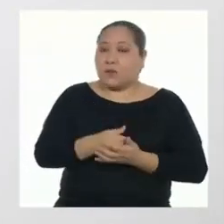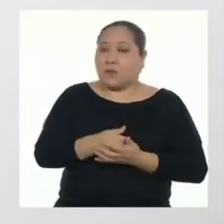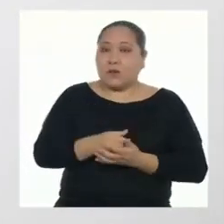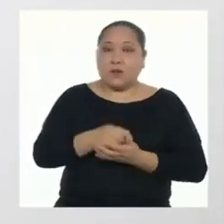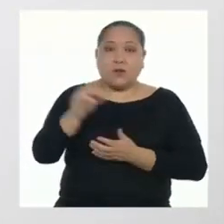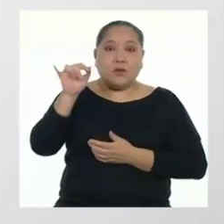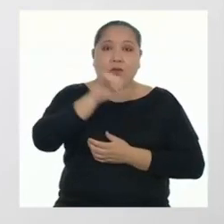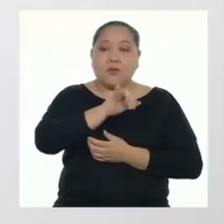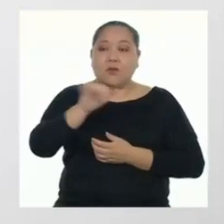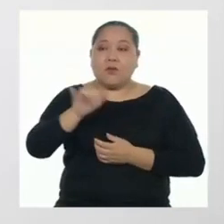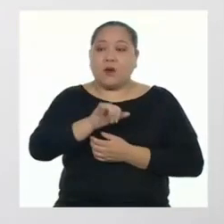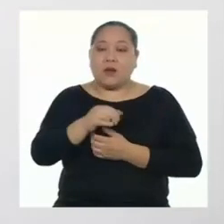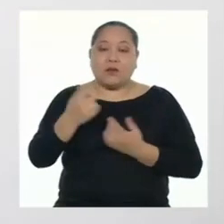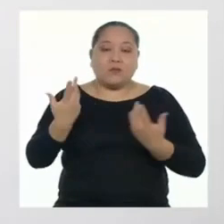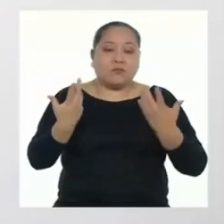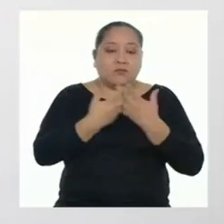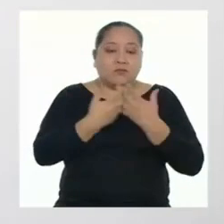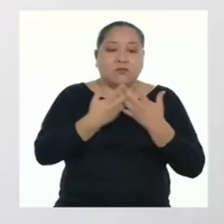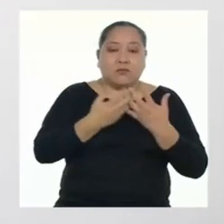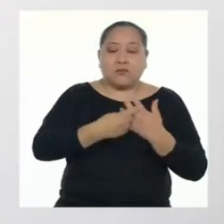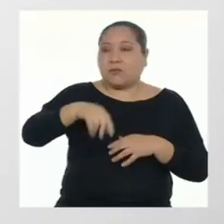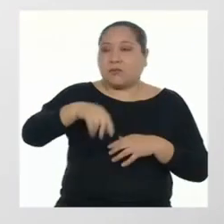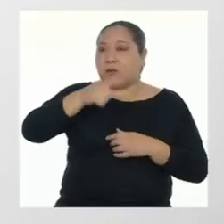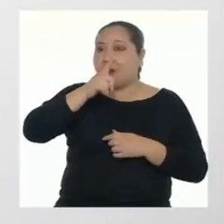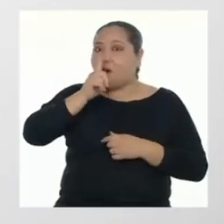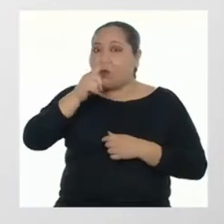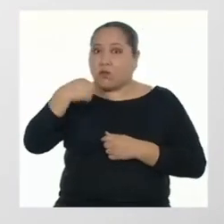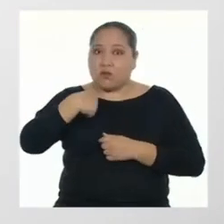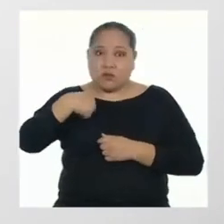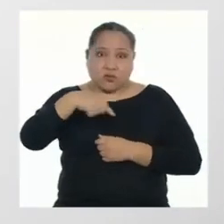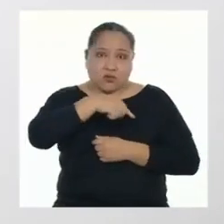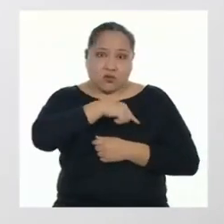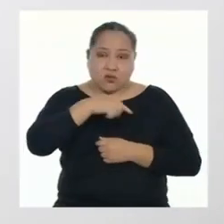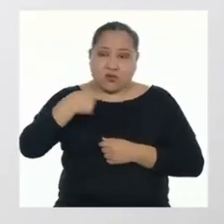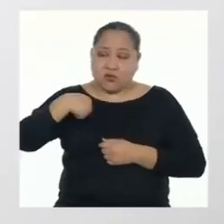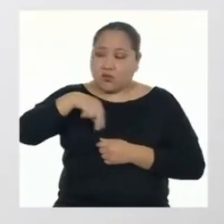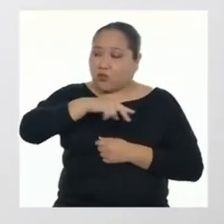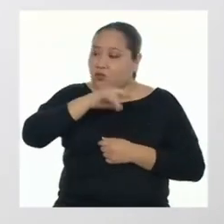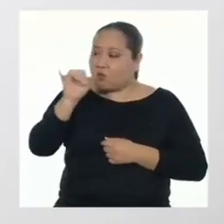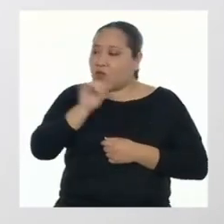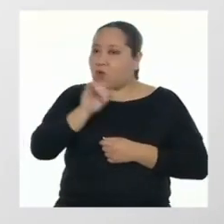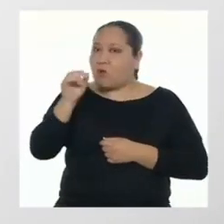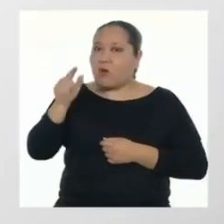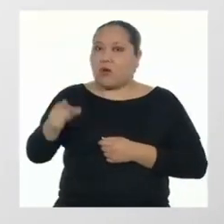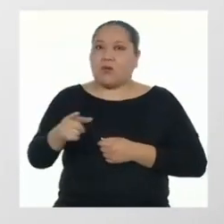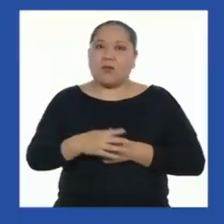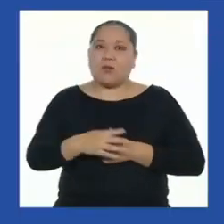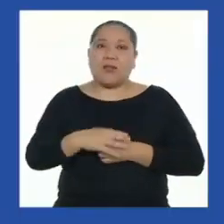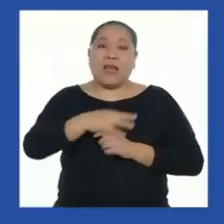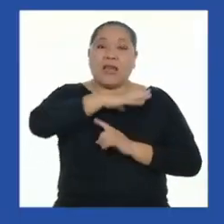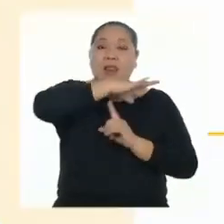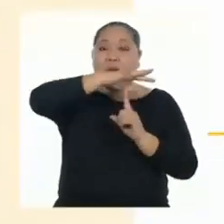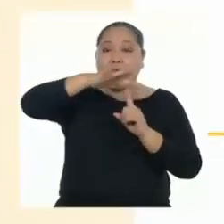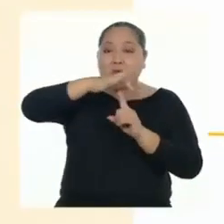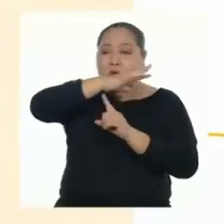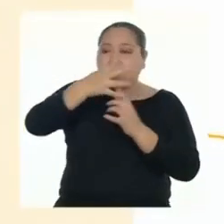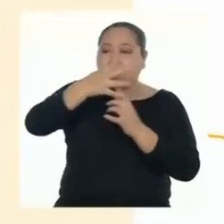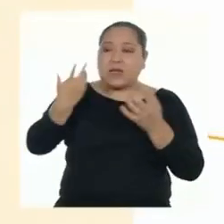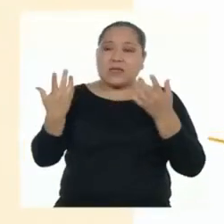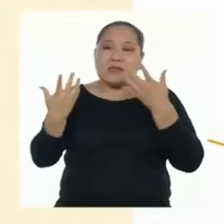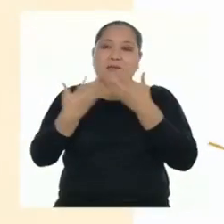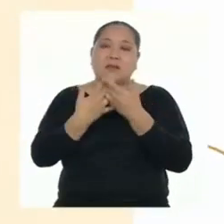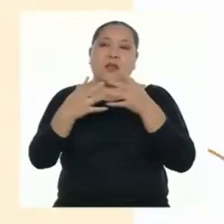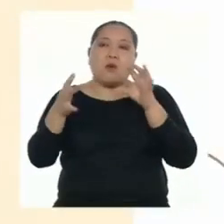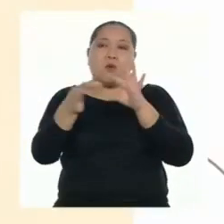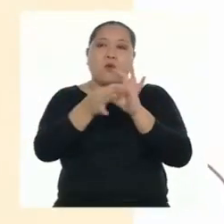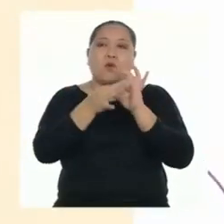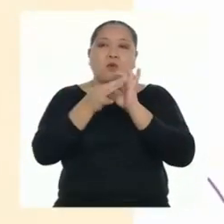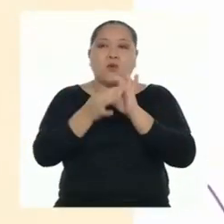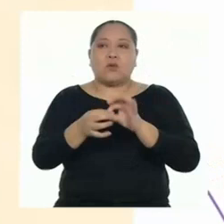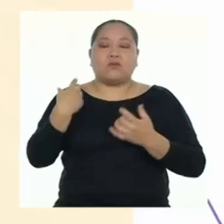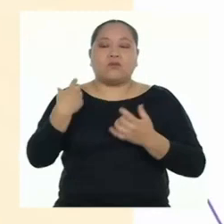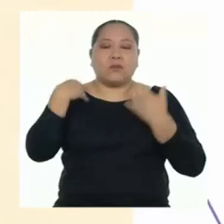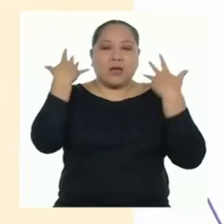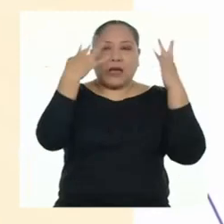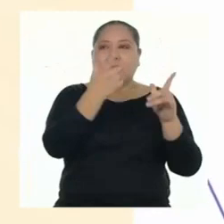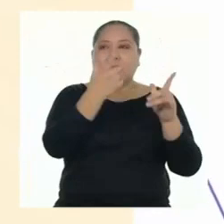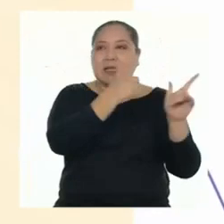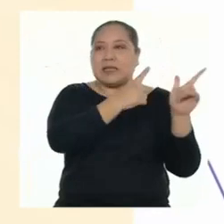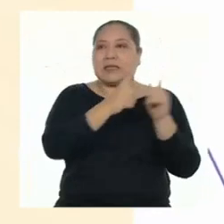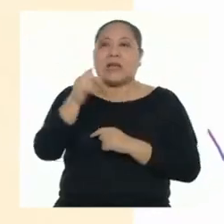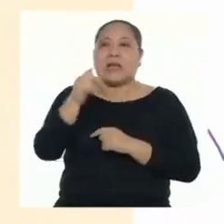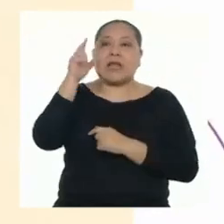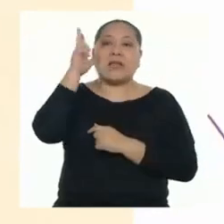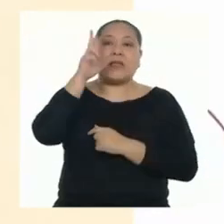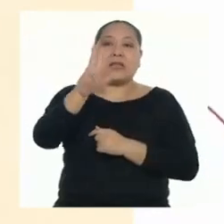elementos de nuestro ecosistema, como el agua. Toda la naturaleza tiene que ver con todo. Bueno, yo tengo listas mis